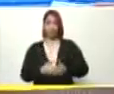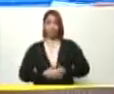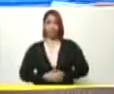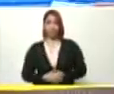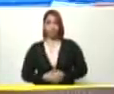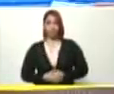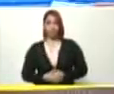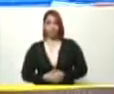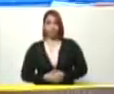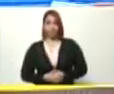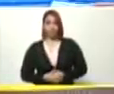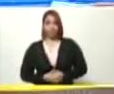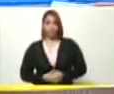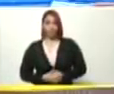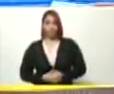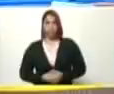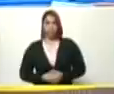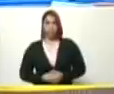Igualmente,